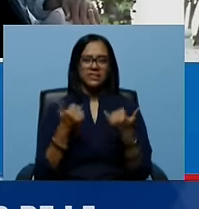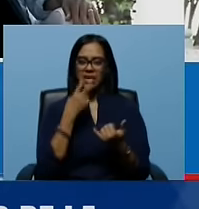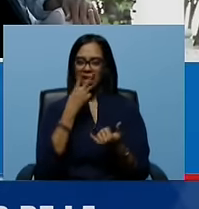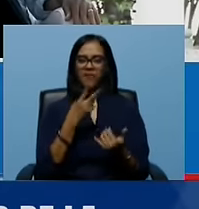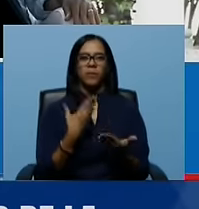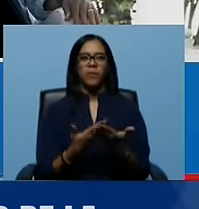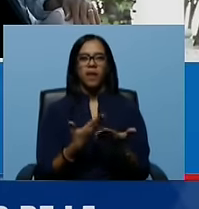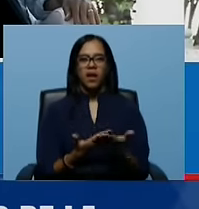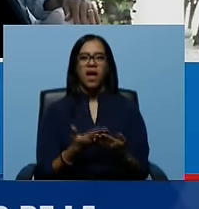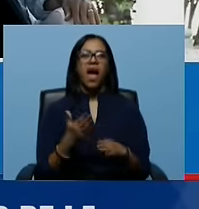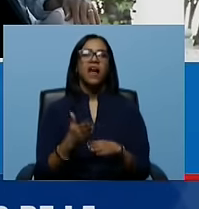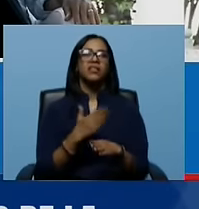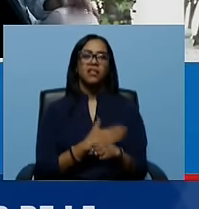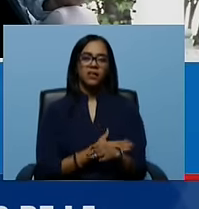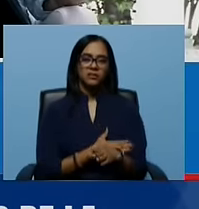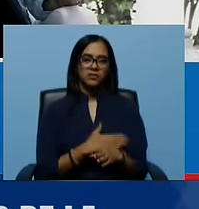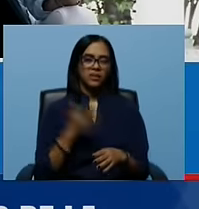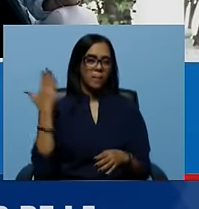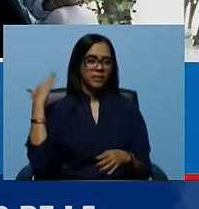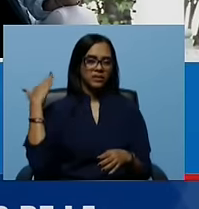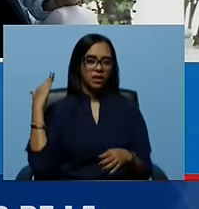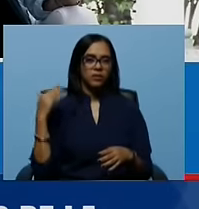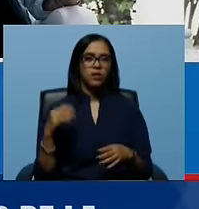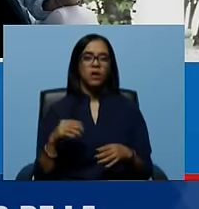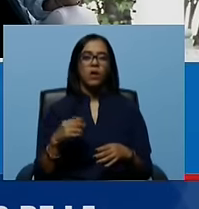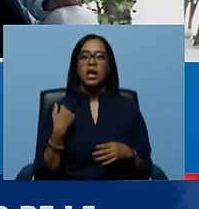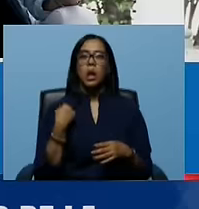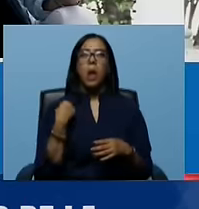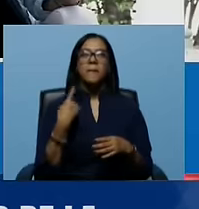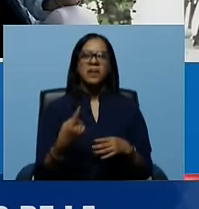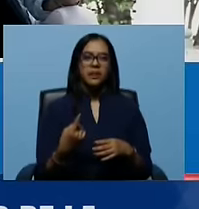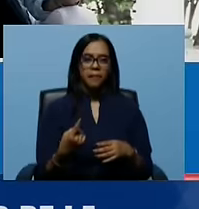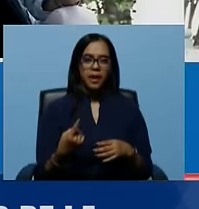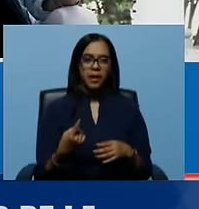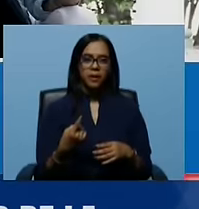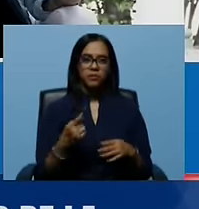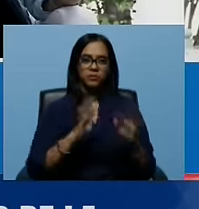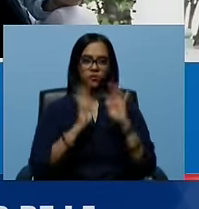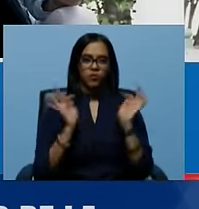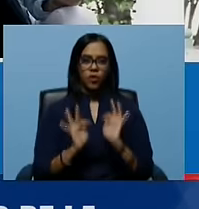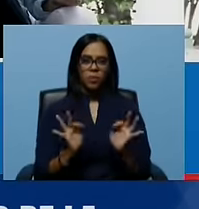pasado, cuando los primeros brotes de intolerancia y de odio